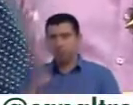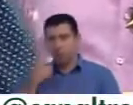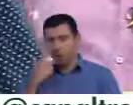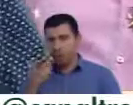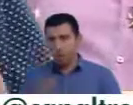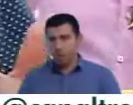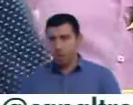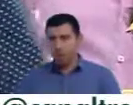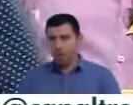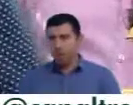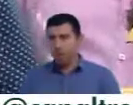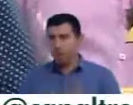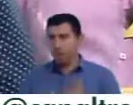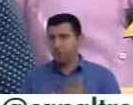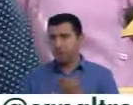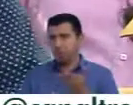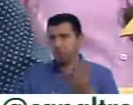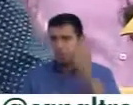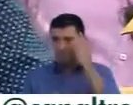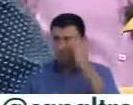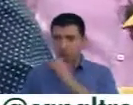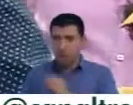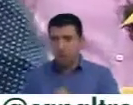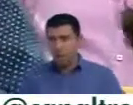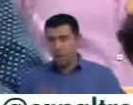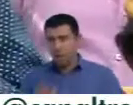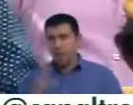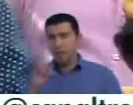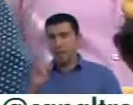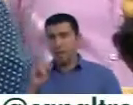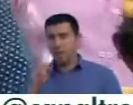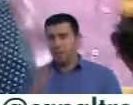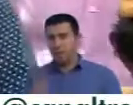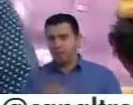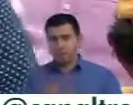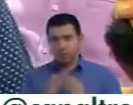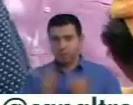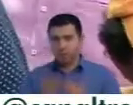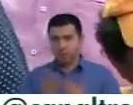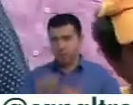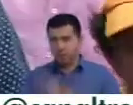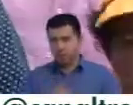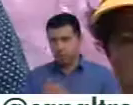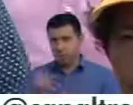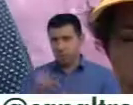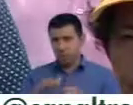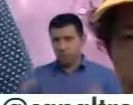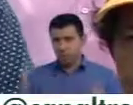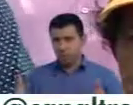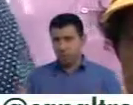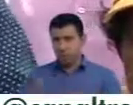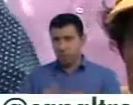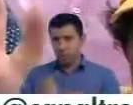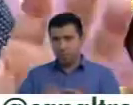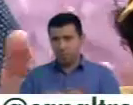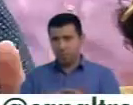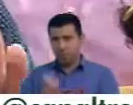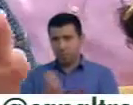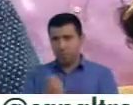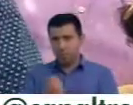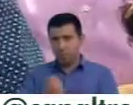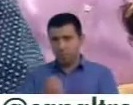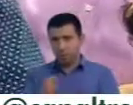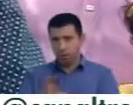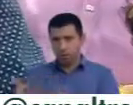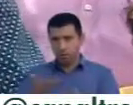El Mercedes Abrego, que se va para el CAS, esa es dentro de las posiciones que están dentro de la mesa, y esas mesas de trabajo son las que van a